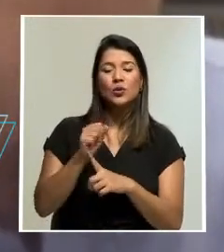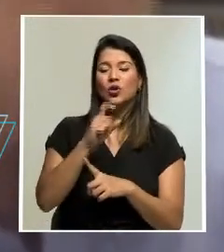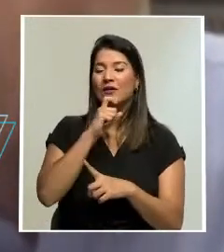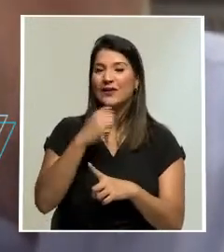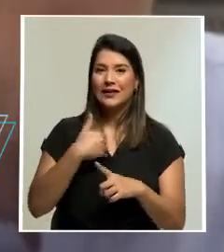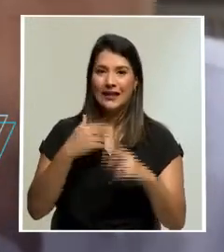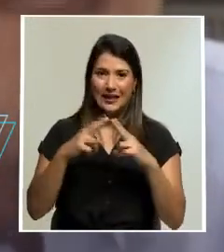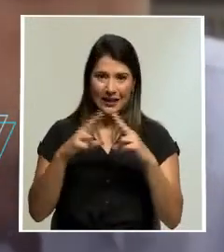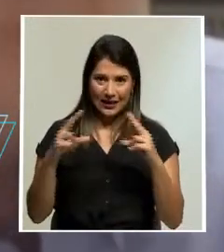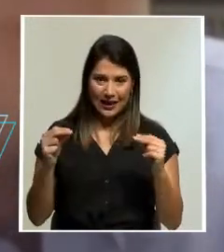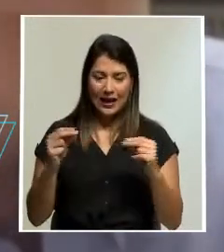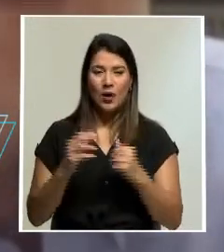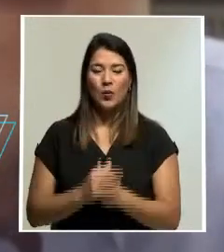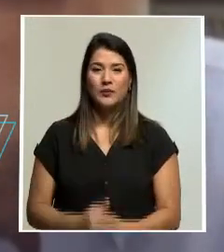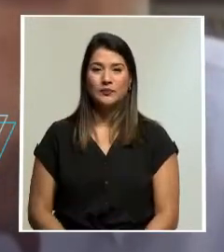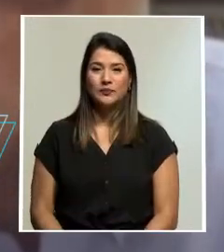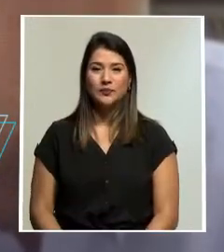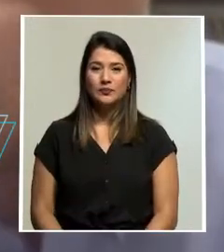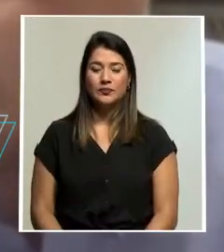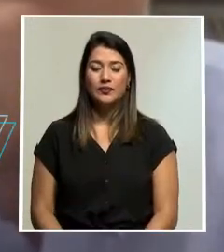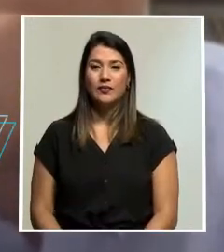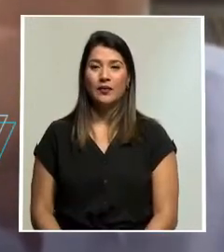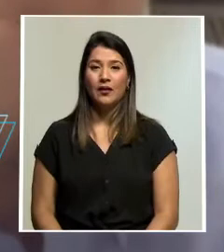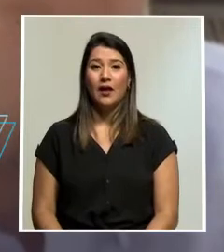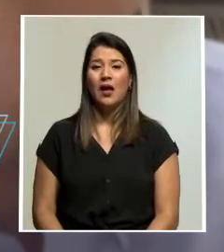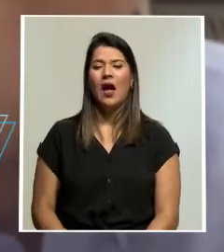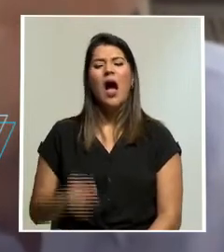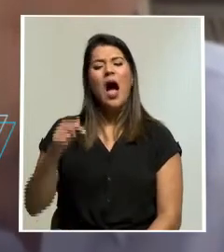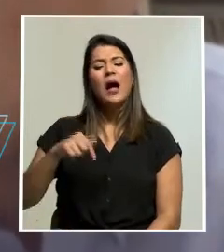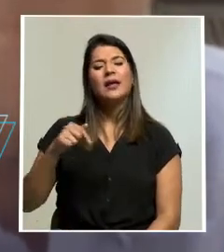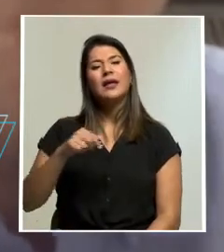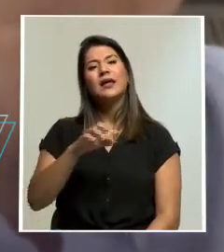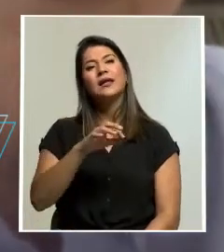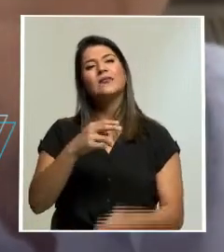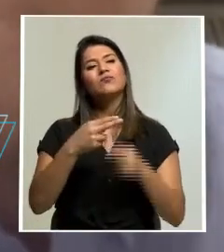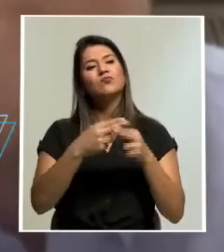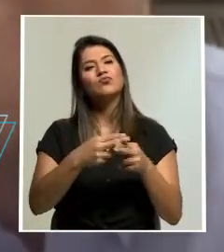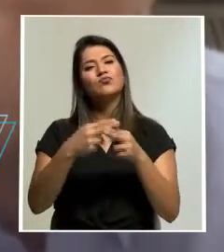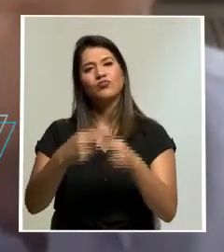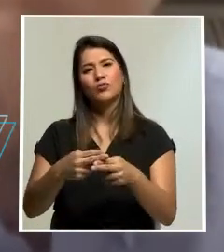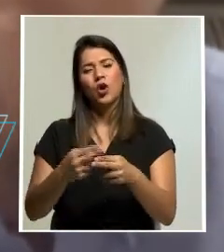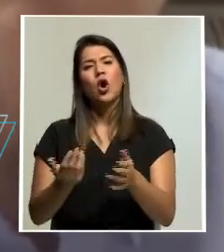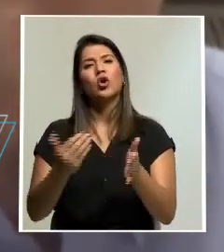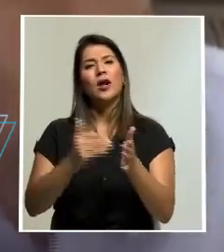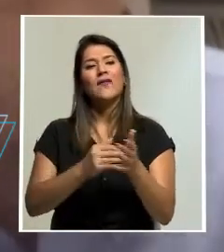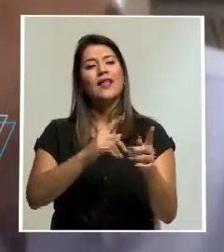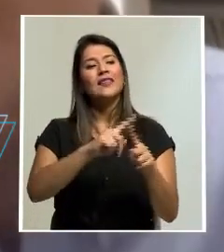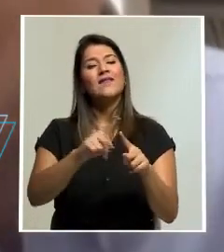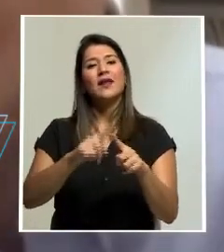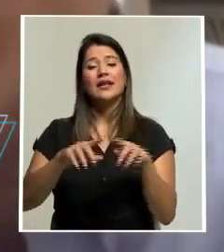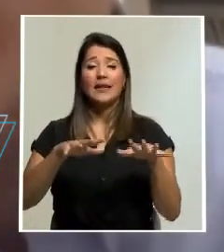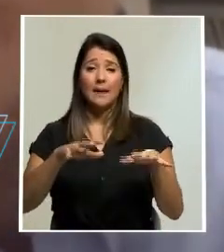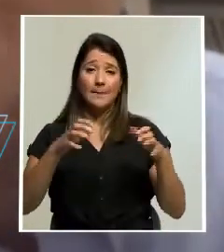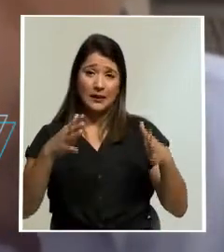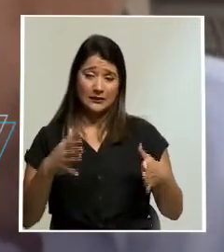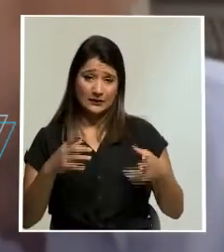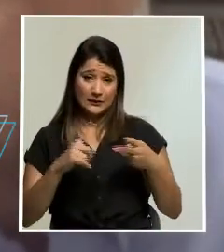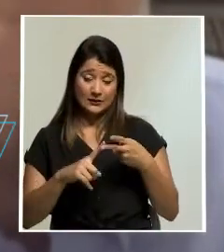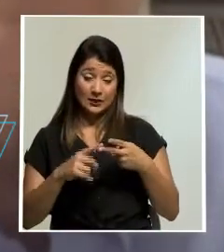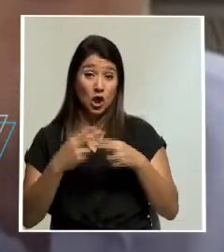que ya está trabajando. Aquí se reeligieron a varios magistrados al Consejo Supremo Electoral, se nombraron a